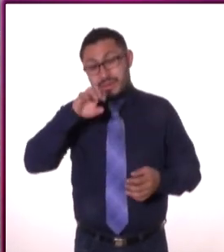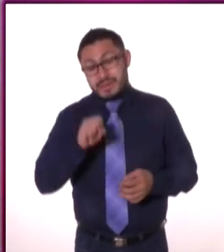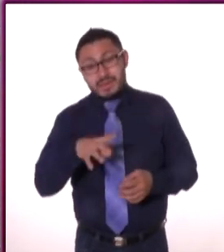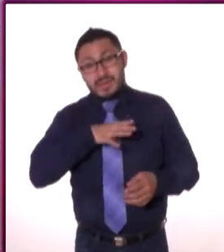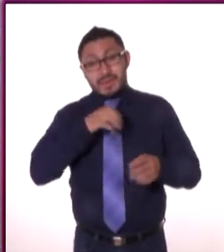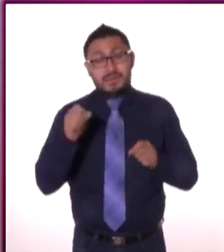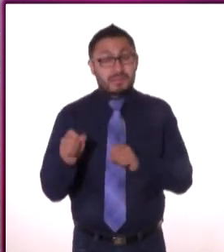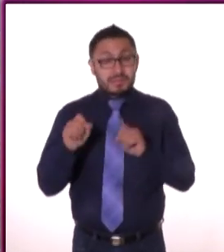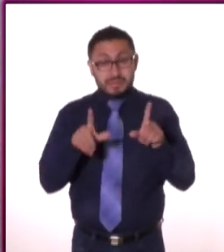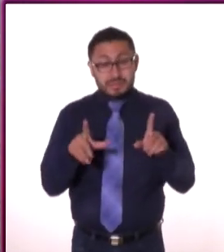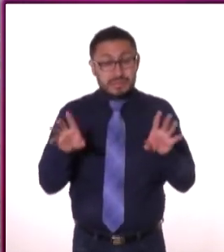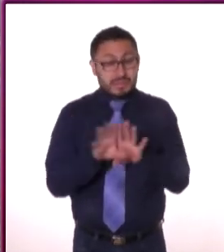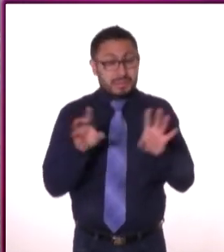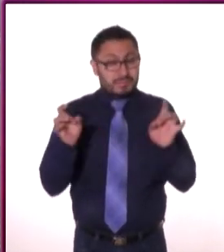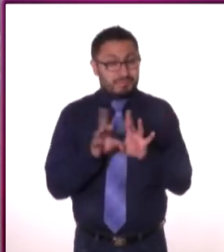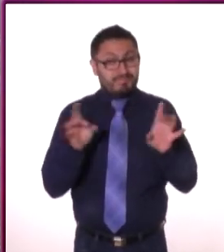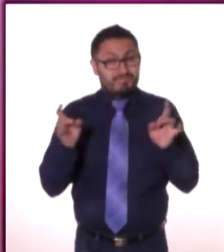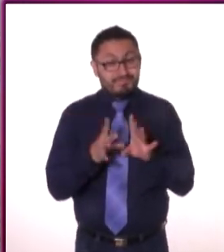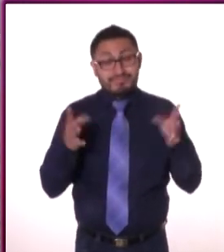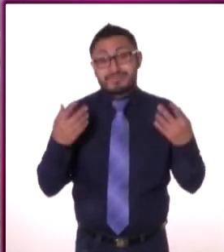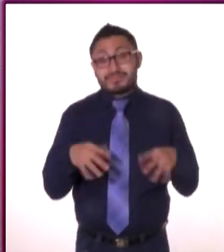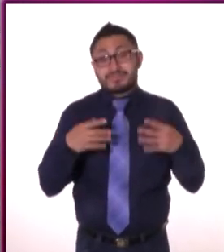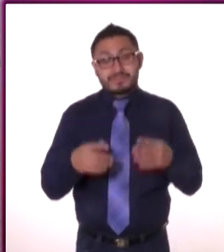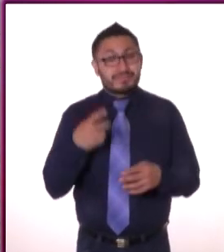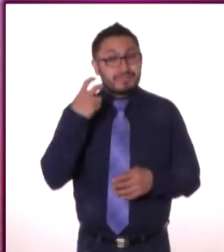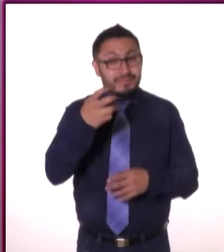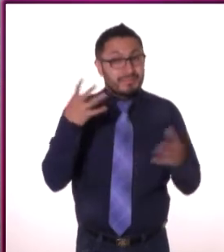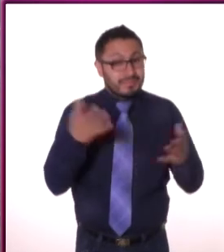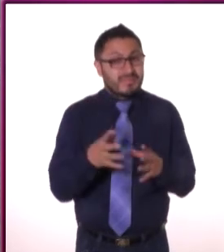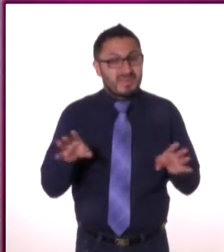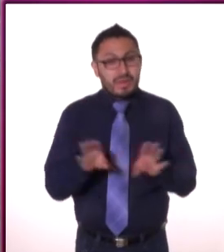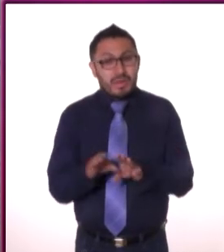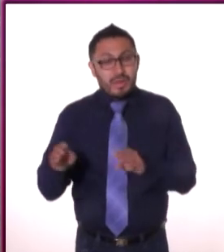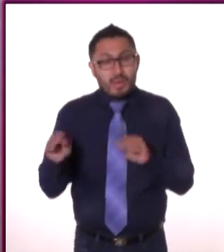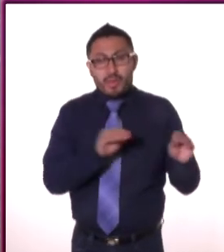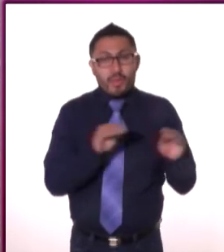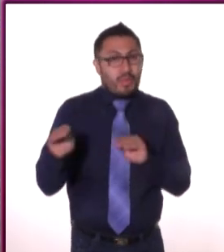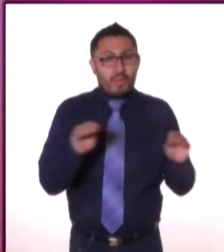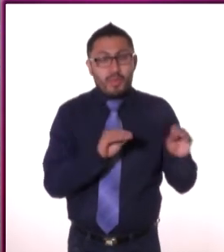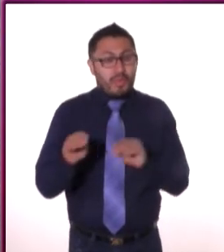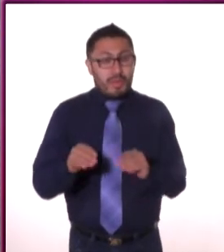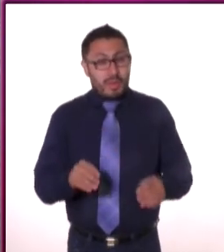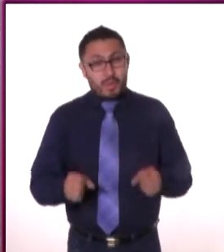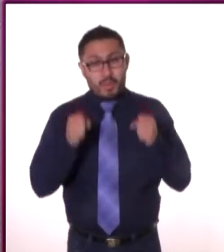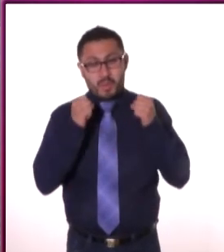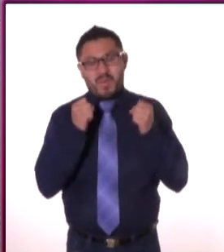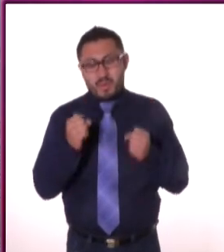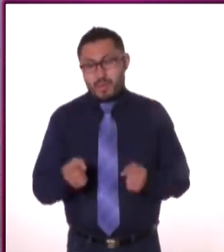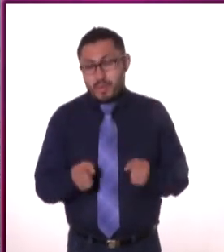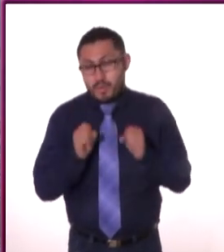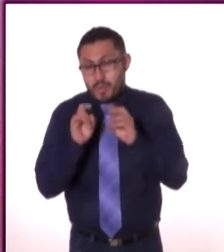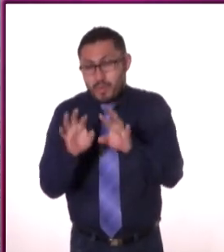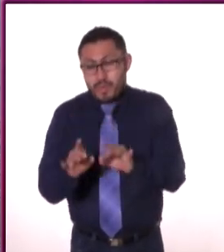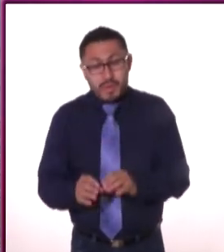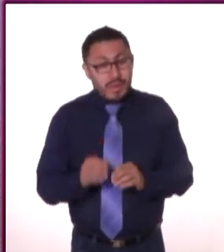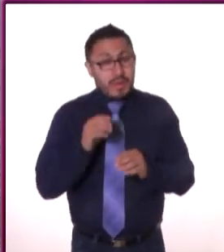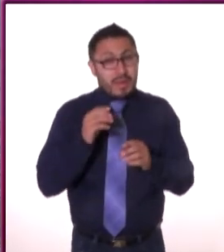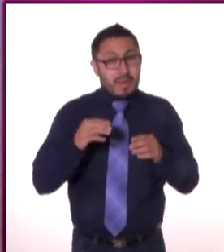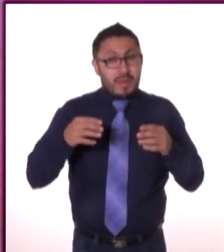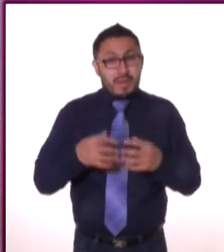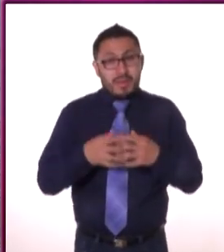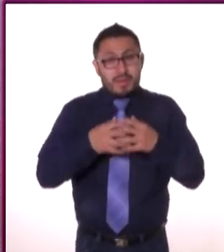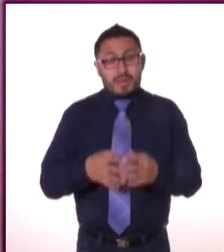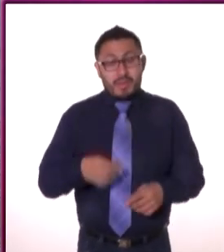los engranes que activan las diferentes potencias del motor, lo que hacen es eso, es variar la longitud del eje y la potencia que se